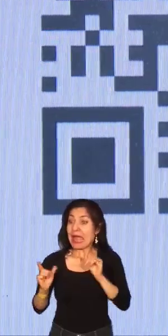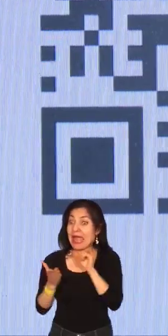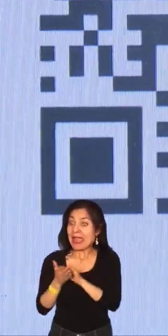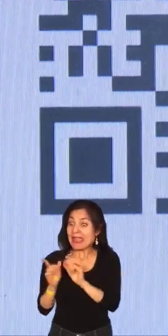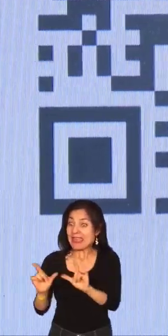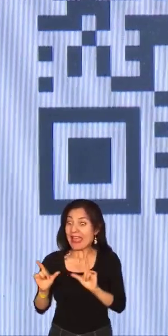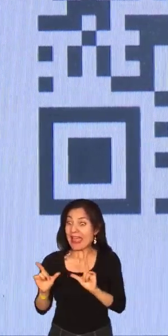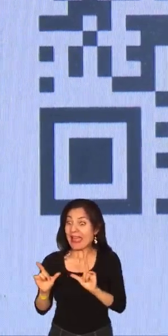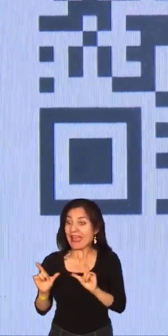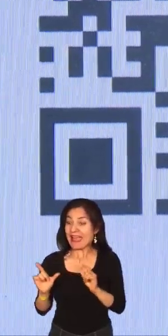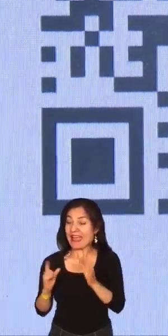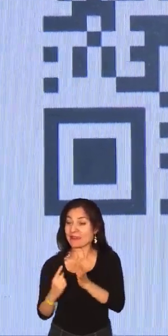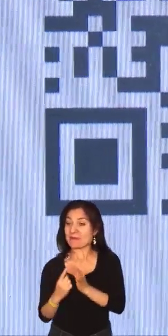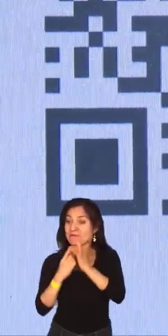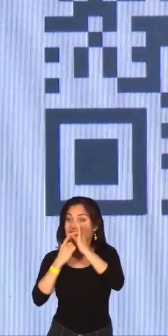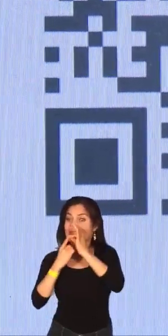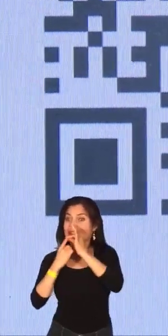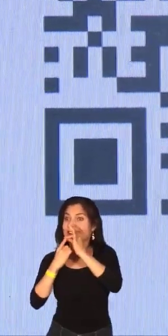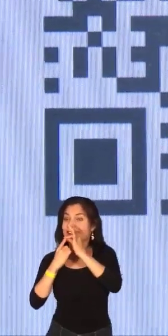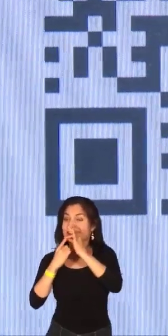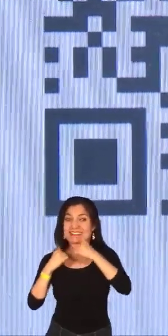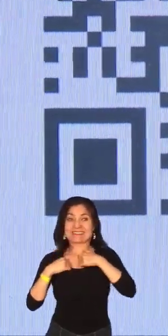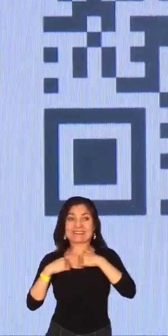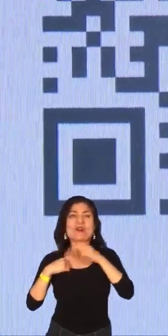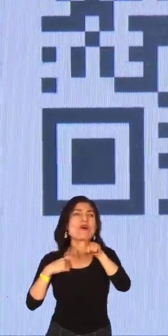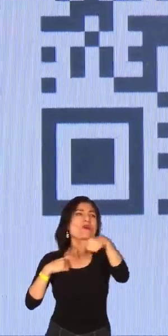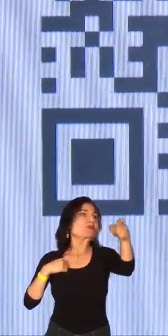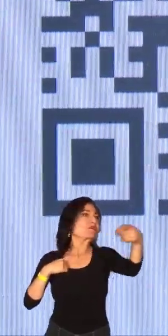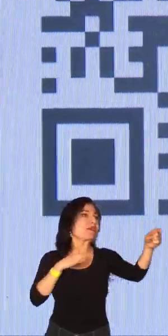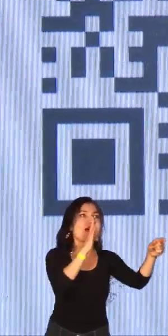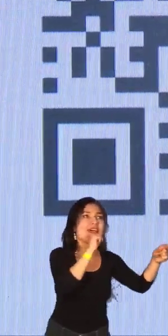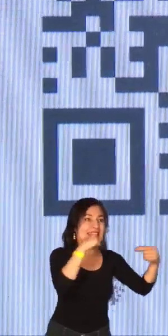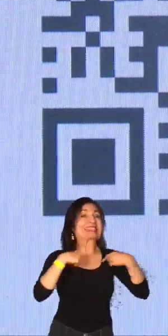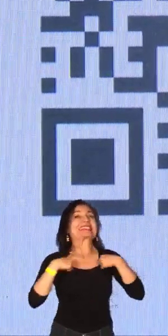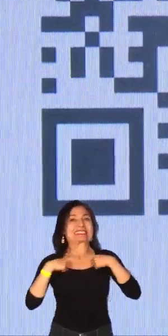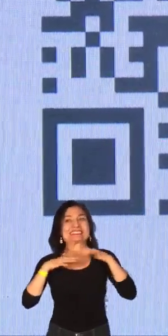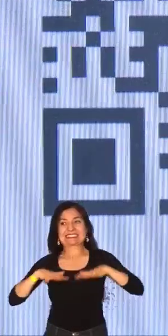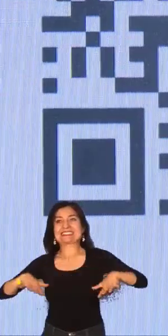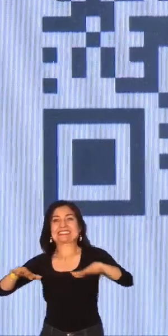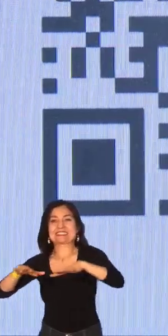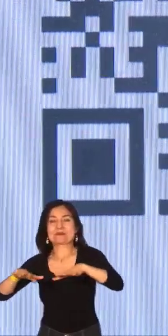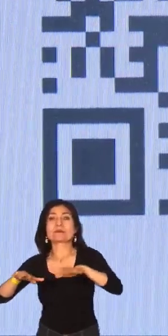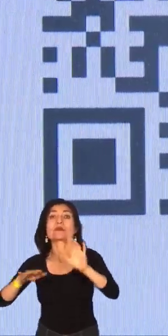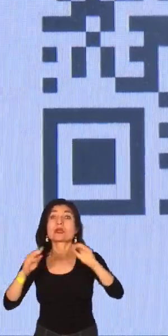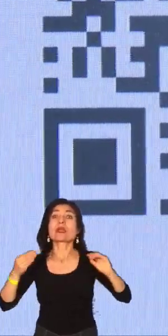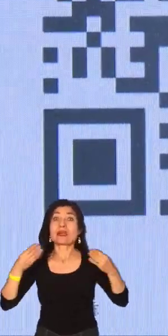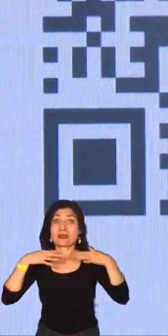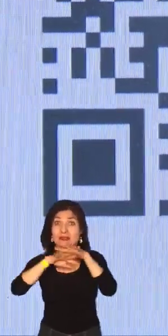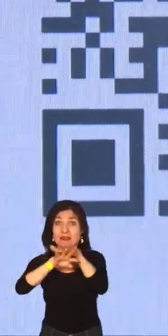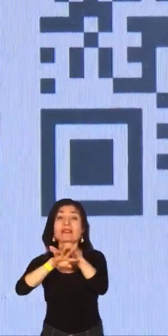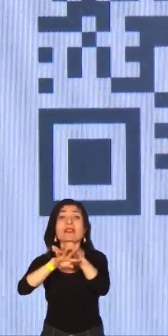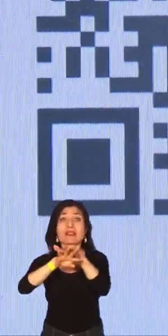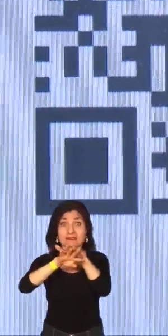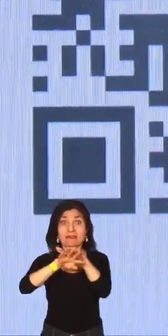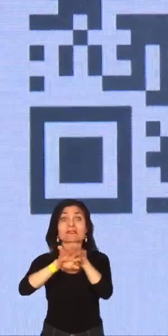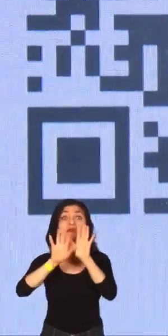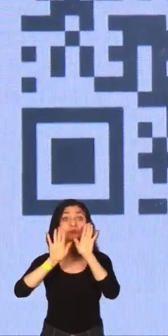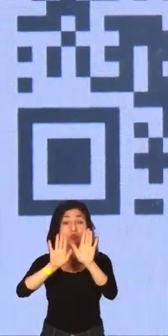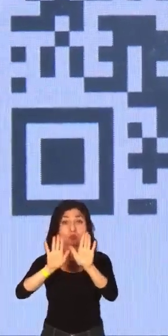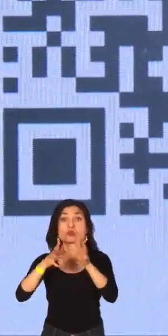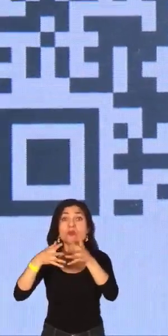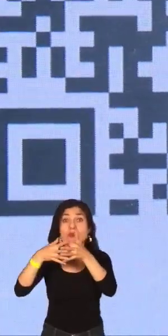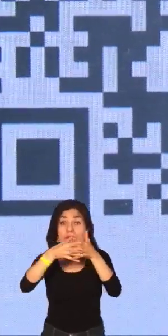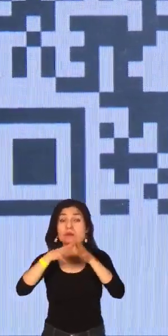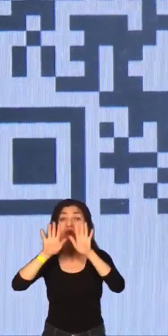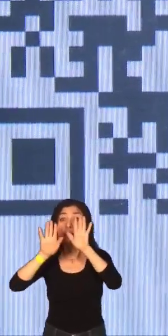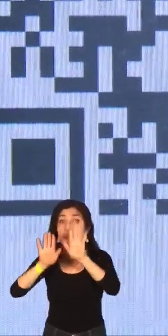me distingue de otros lugares. Obviamente hay una red iberoamericana de destinos turísticos inteligentes, ya certificados, que